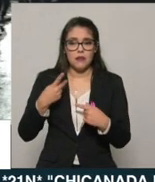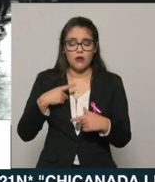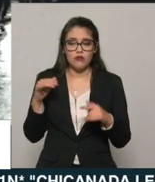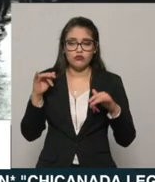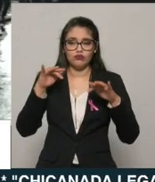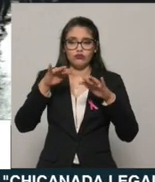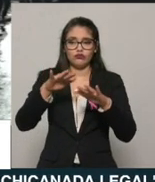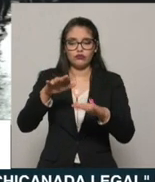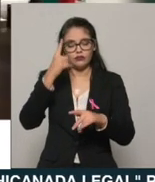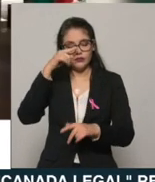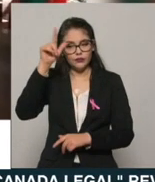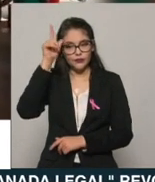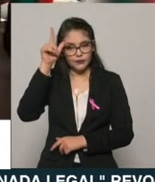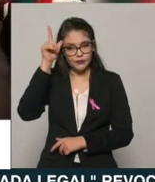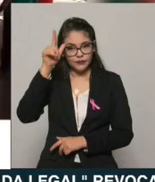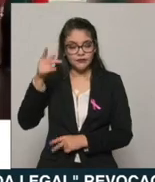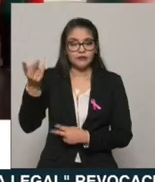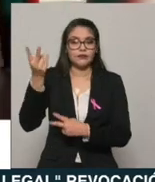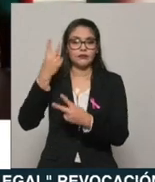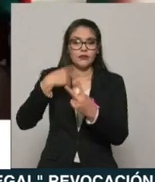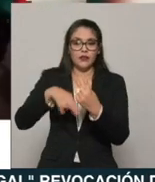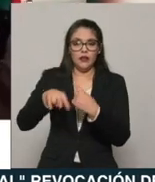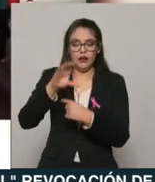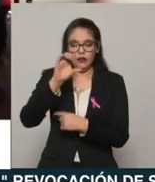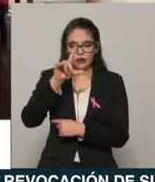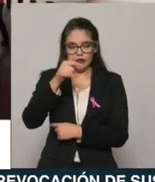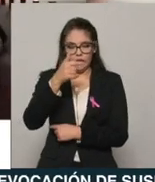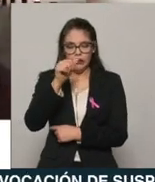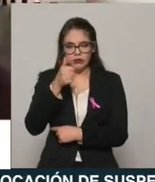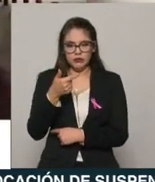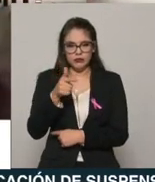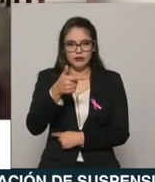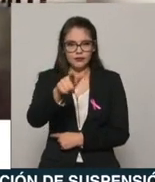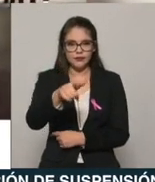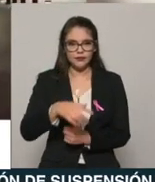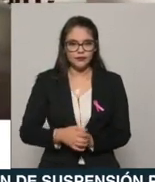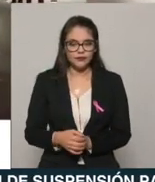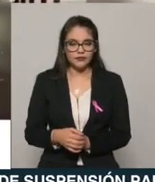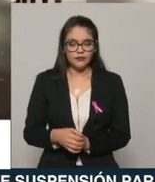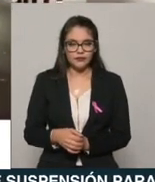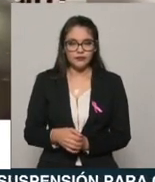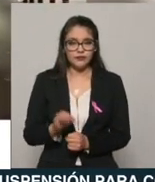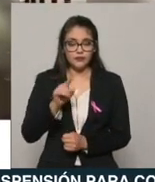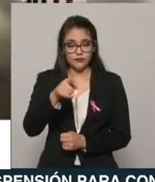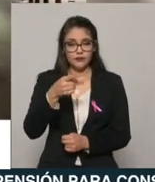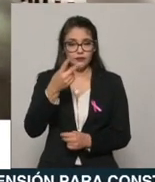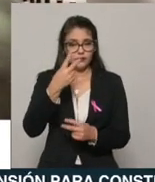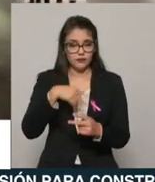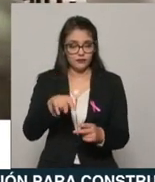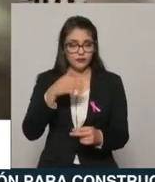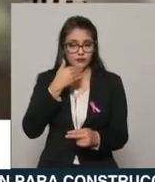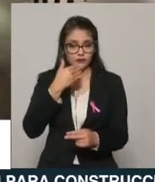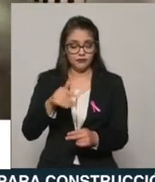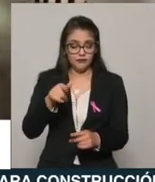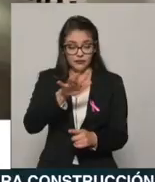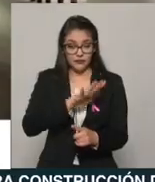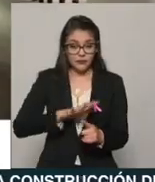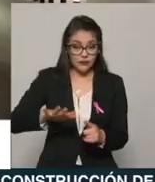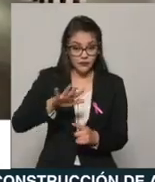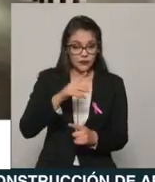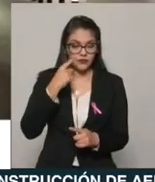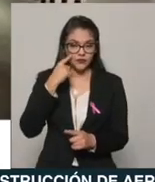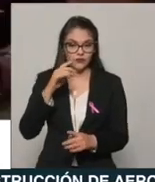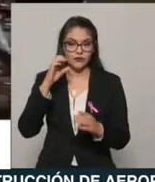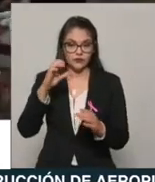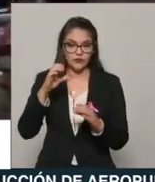de Guadalupe, son procedentes de Celaya, Guanajuato. Así que si usted va a andar circulando por estas zonas,